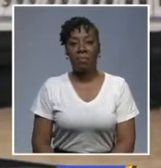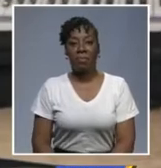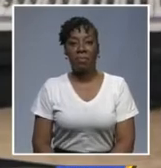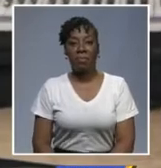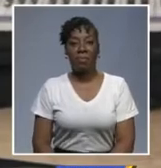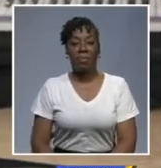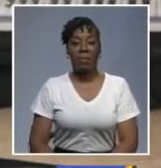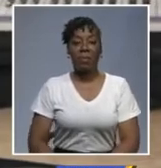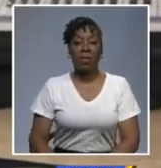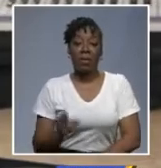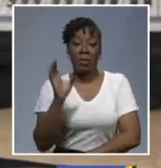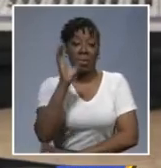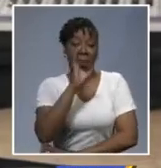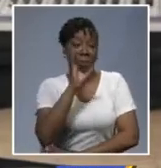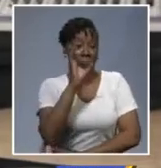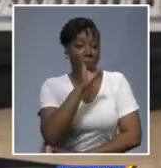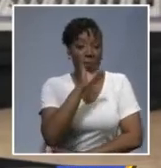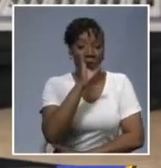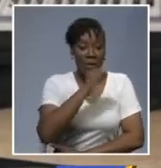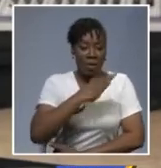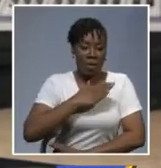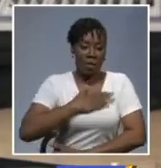En busca de mi